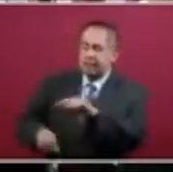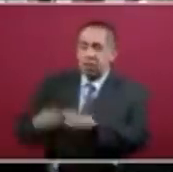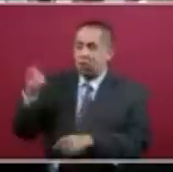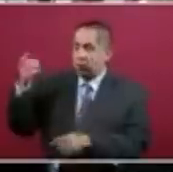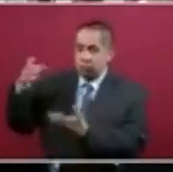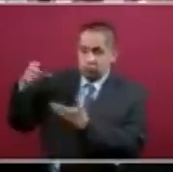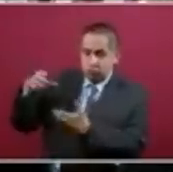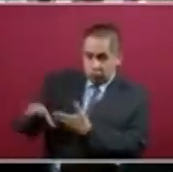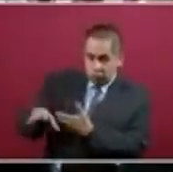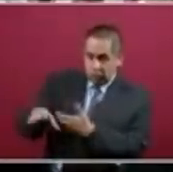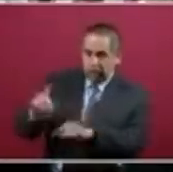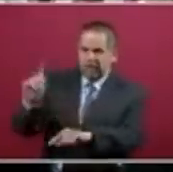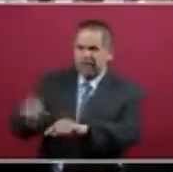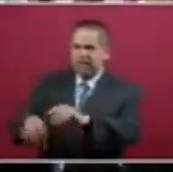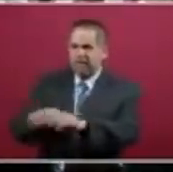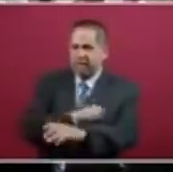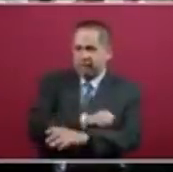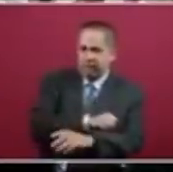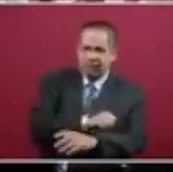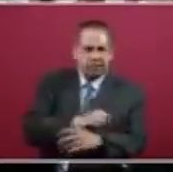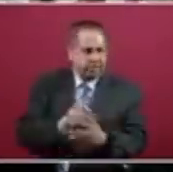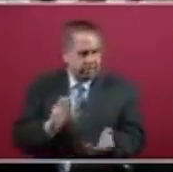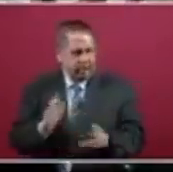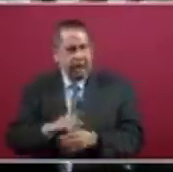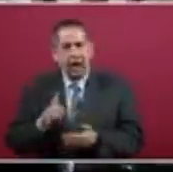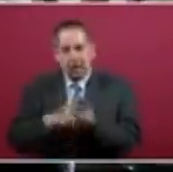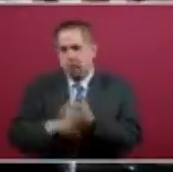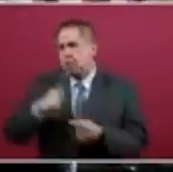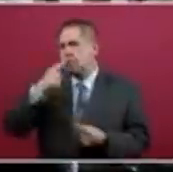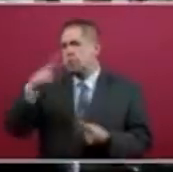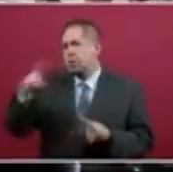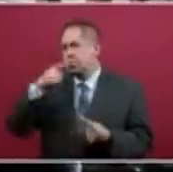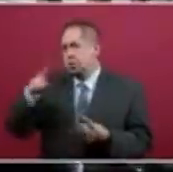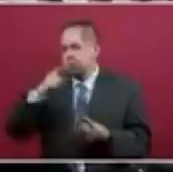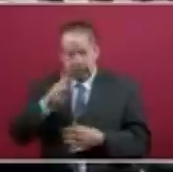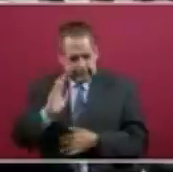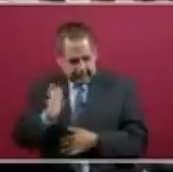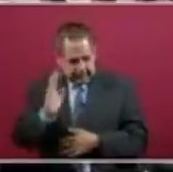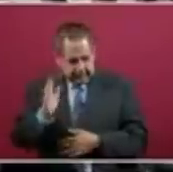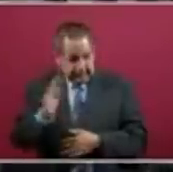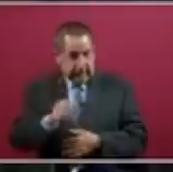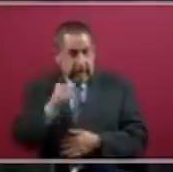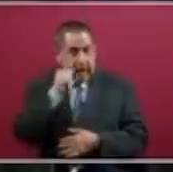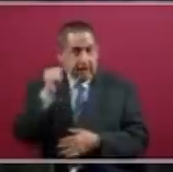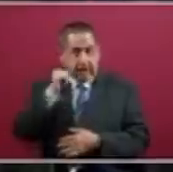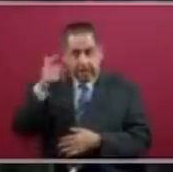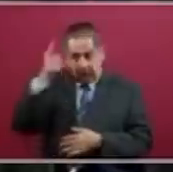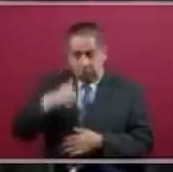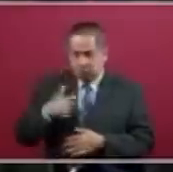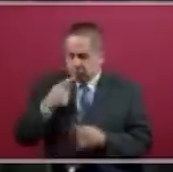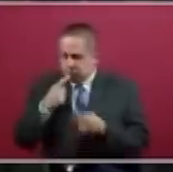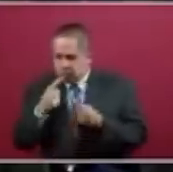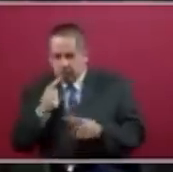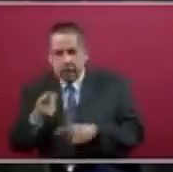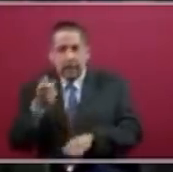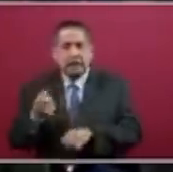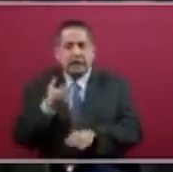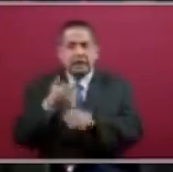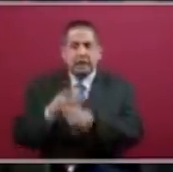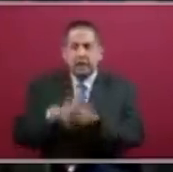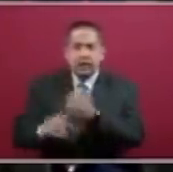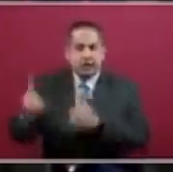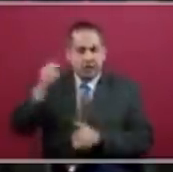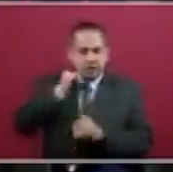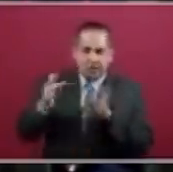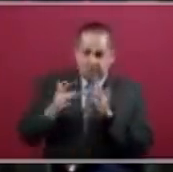recibiendo. Ya están las denuncias, sí las tiene ya registradas la propia Secretaría. Ayer en la noche de la Secretaría se comunicaron